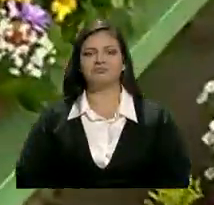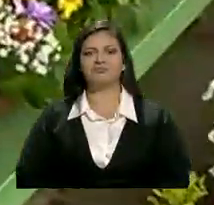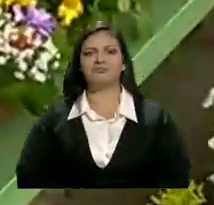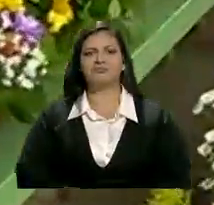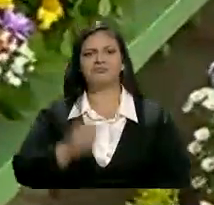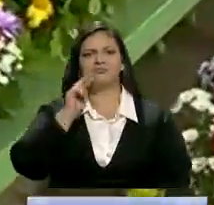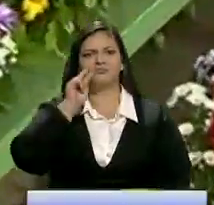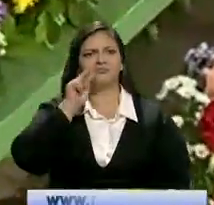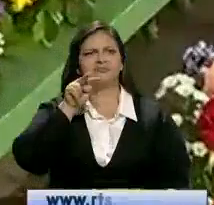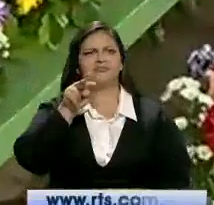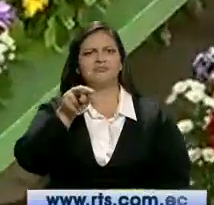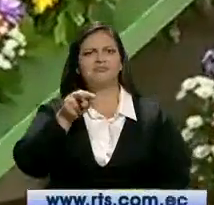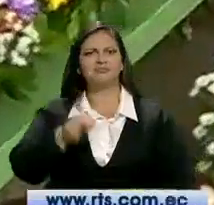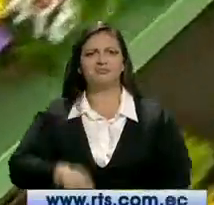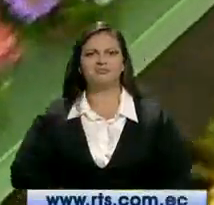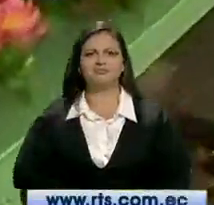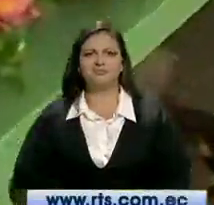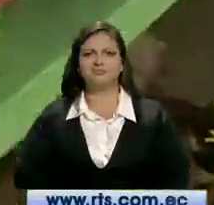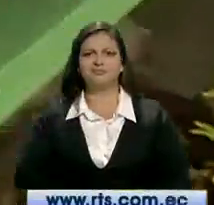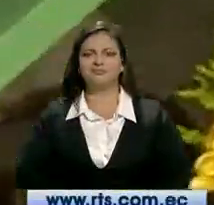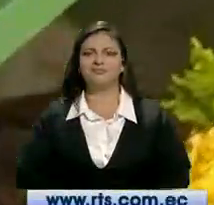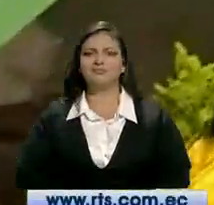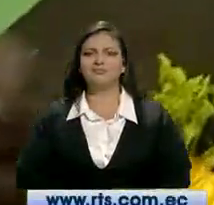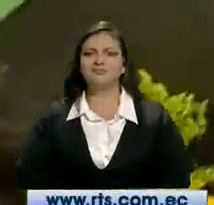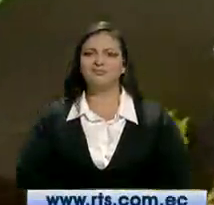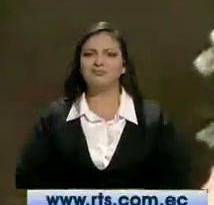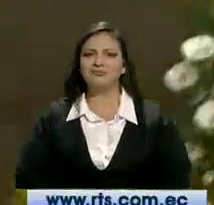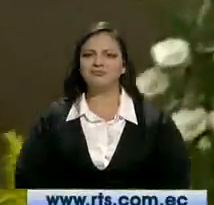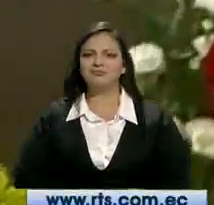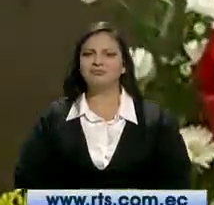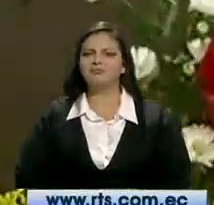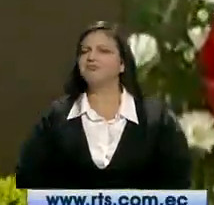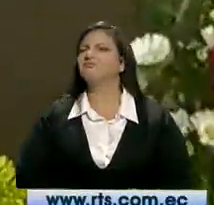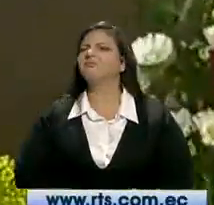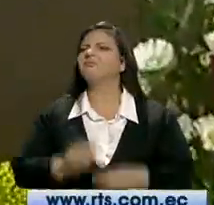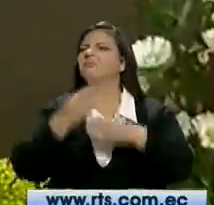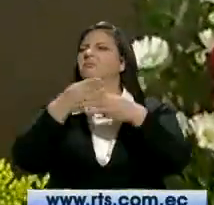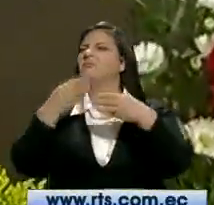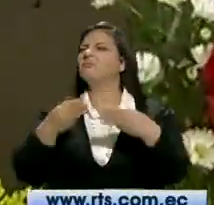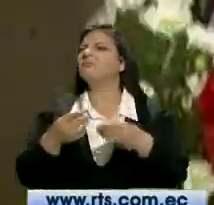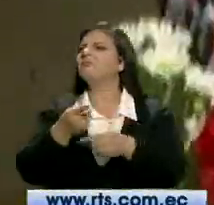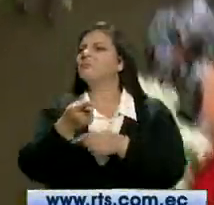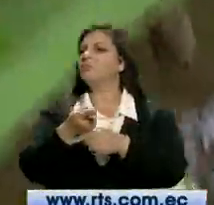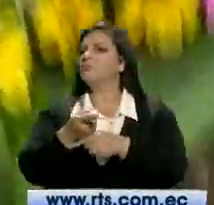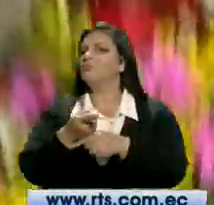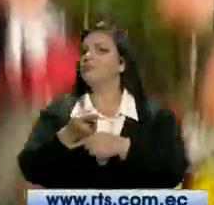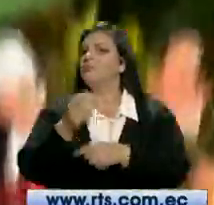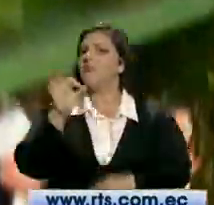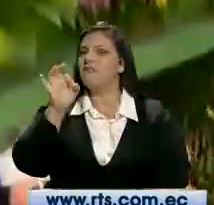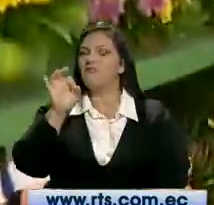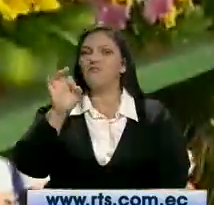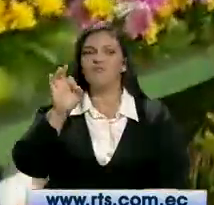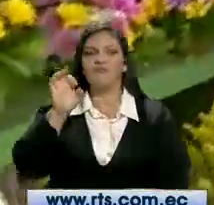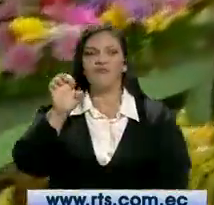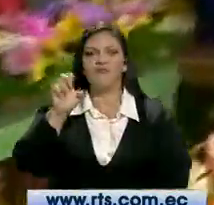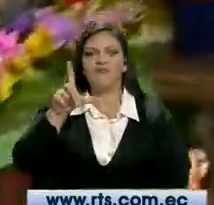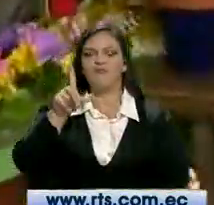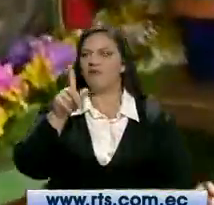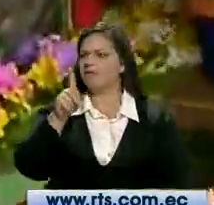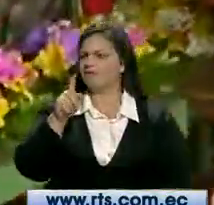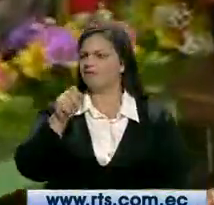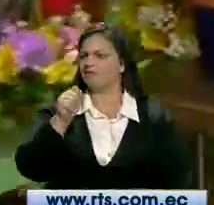de... El material no estoy tan seguro, felpa parece que fuera, combinado con las